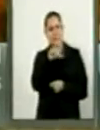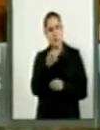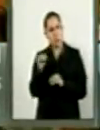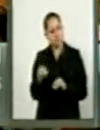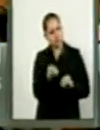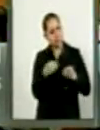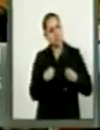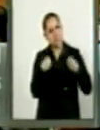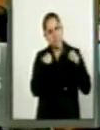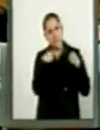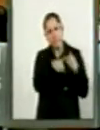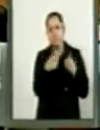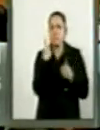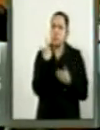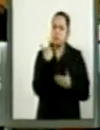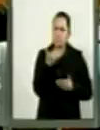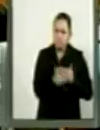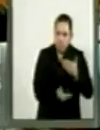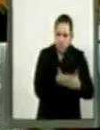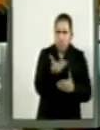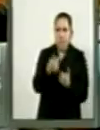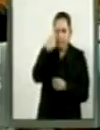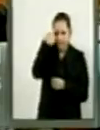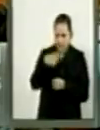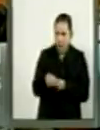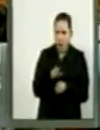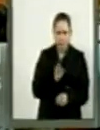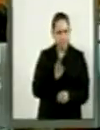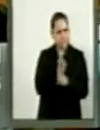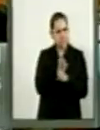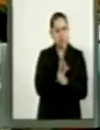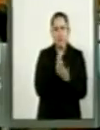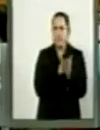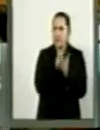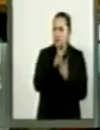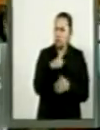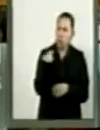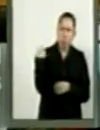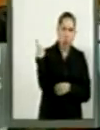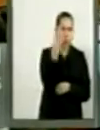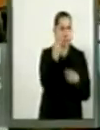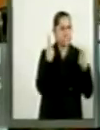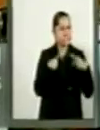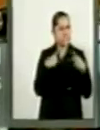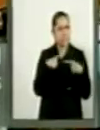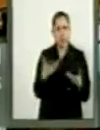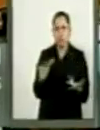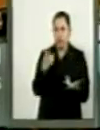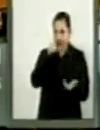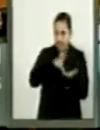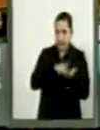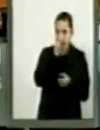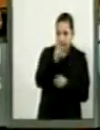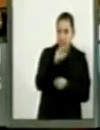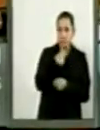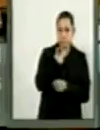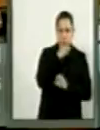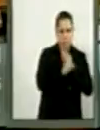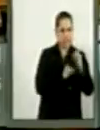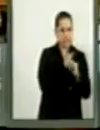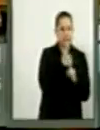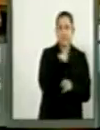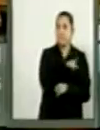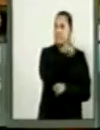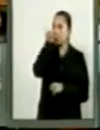para garantizar el derecho de toda persona a encontrar protección internacional cuando las violaciones a sus derechos